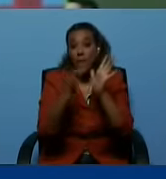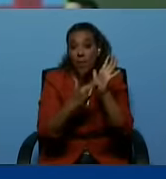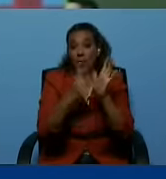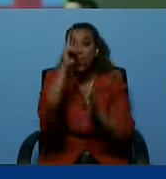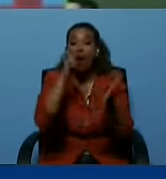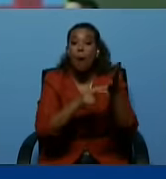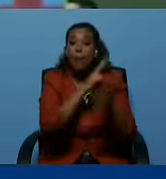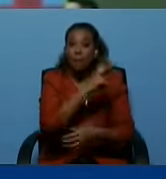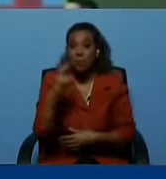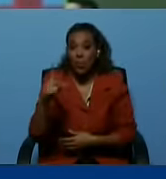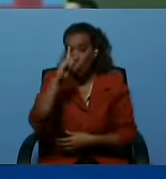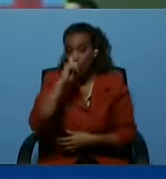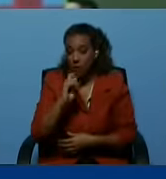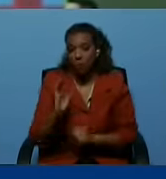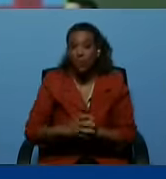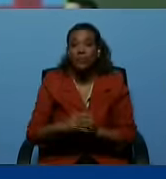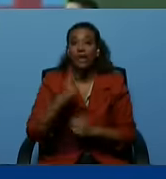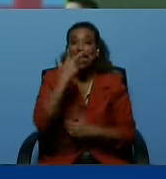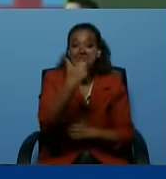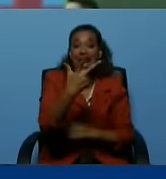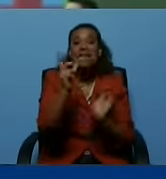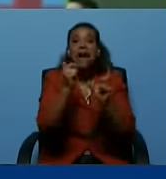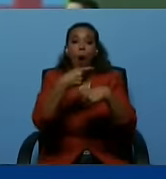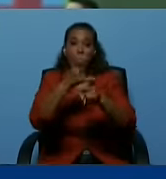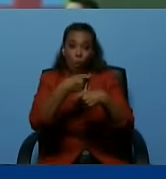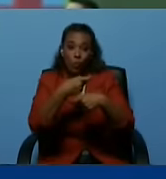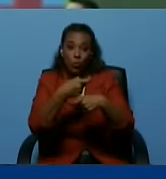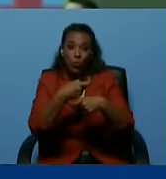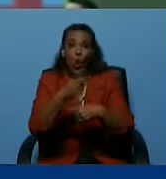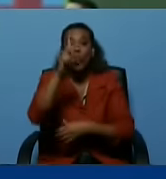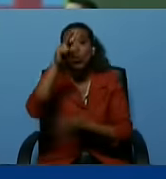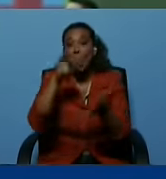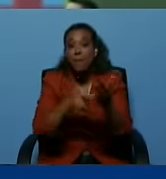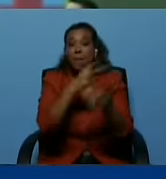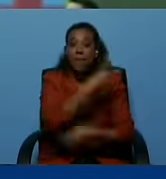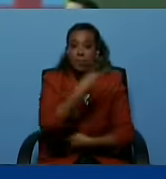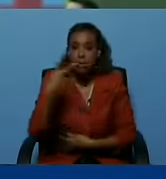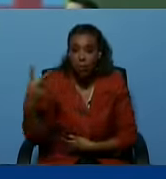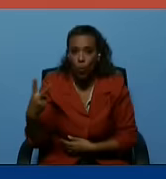2022. 3 de agosto 2022.